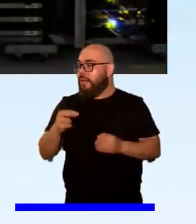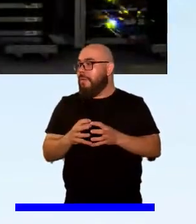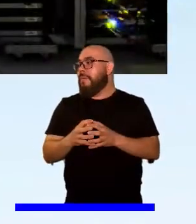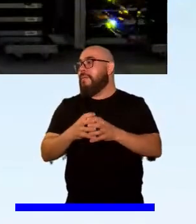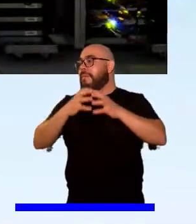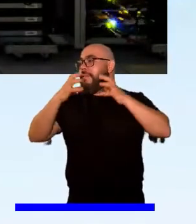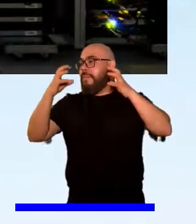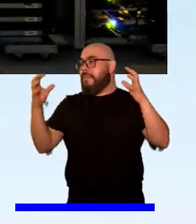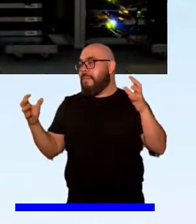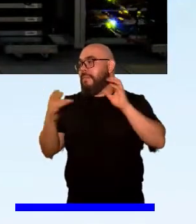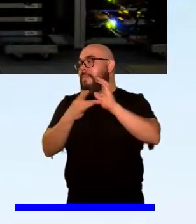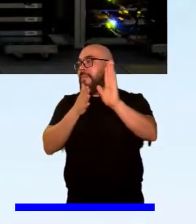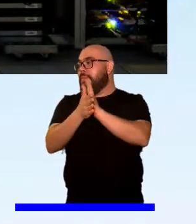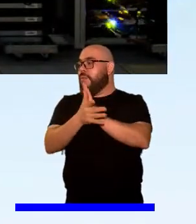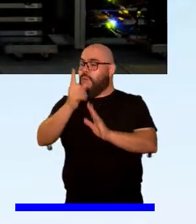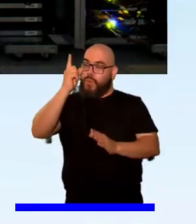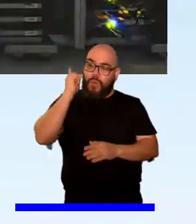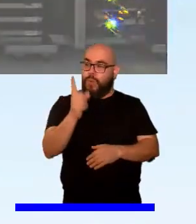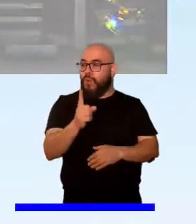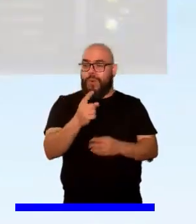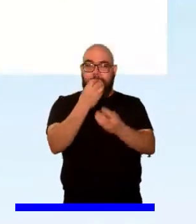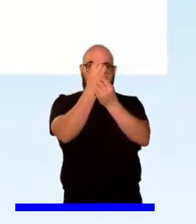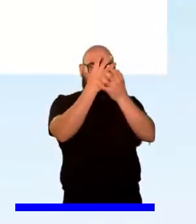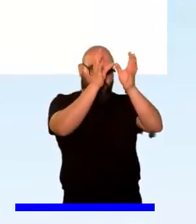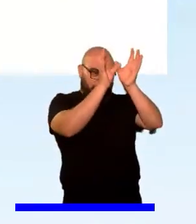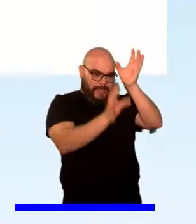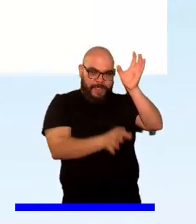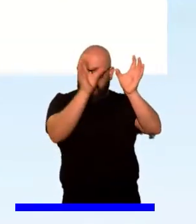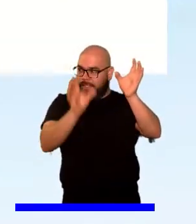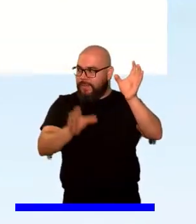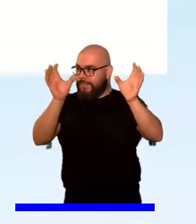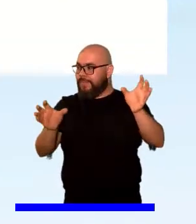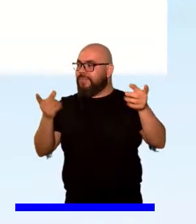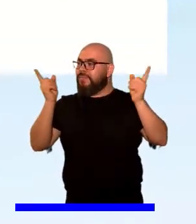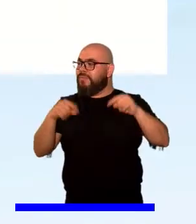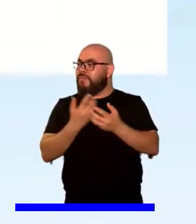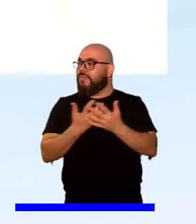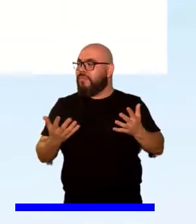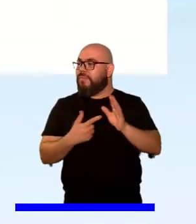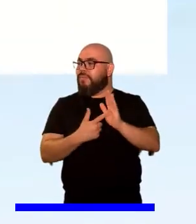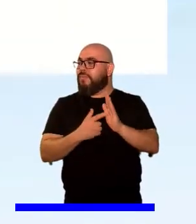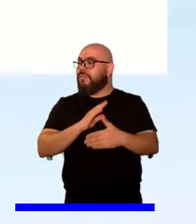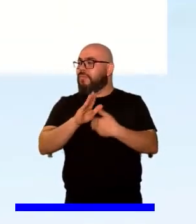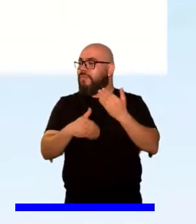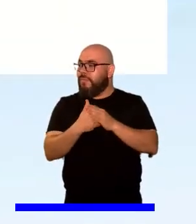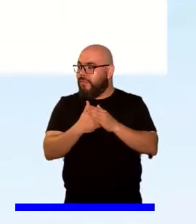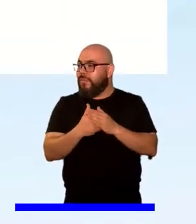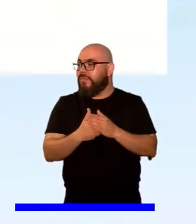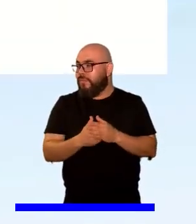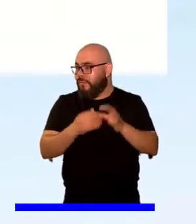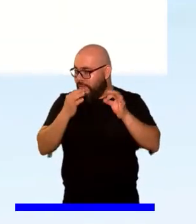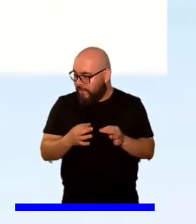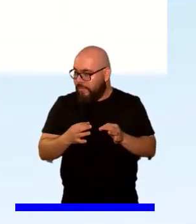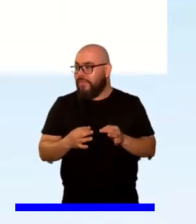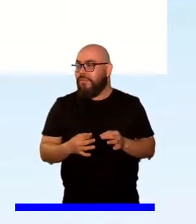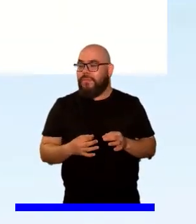esto es posible por toda esta infraestructura. Pero también tienen otra cosa en común, que todas ellas están orientadas a